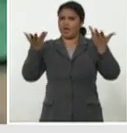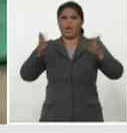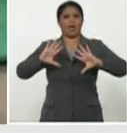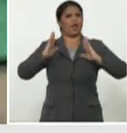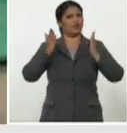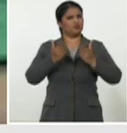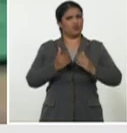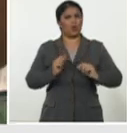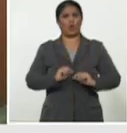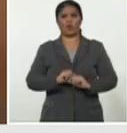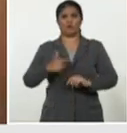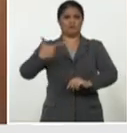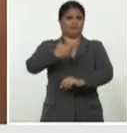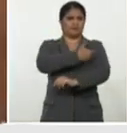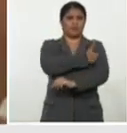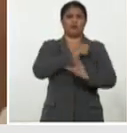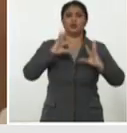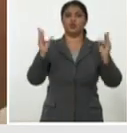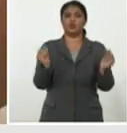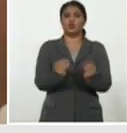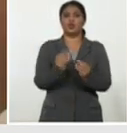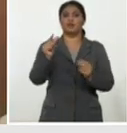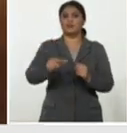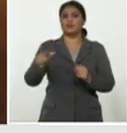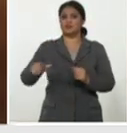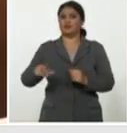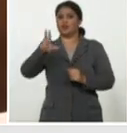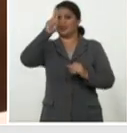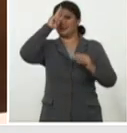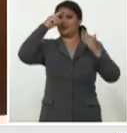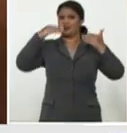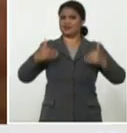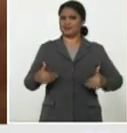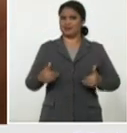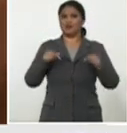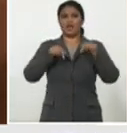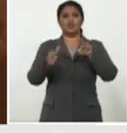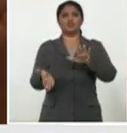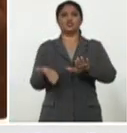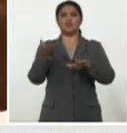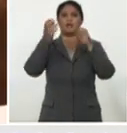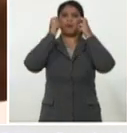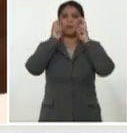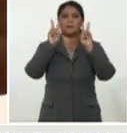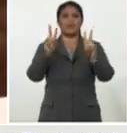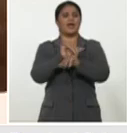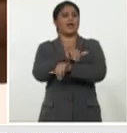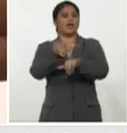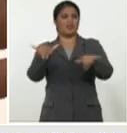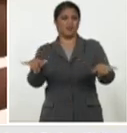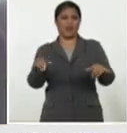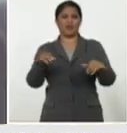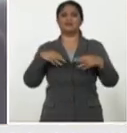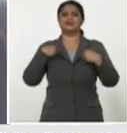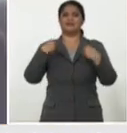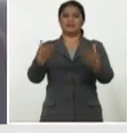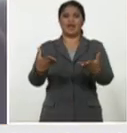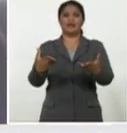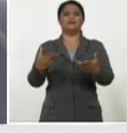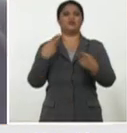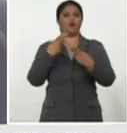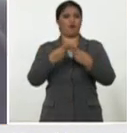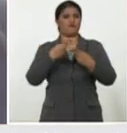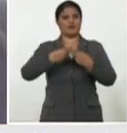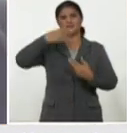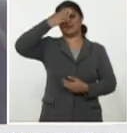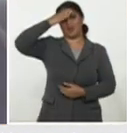la inmunización del total de obreros del ramo, que no solo salvará vidas, sino devolverá la esperanza a los cubanos. Desde Baracoa,